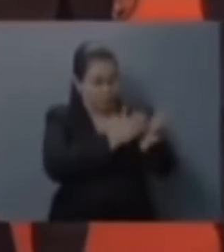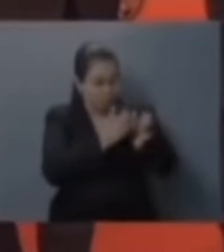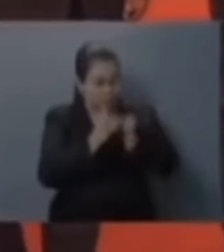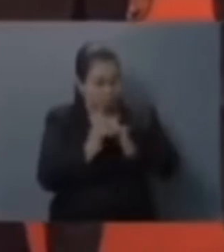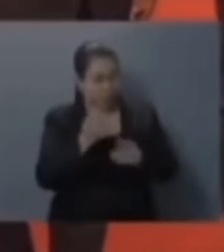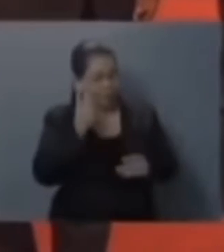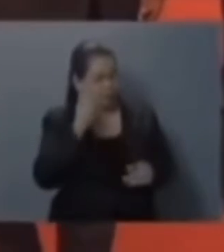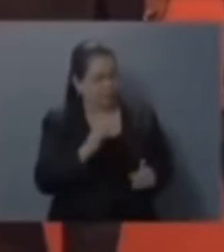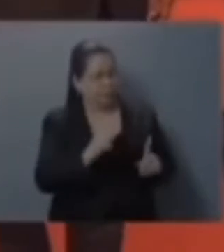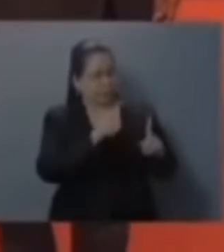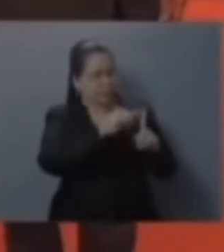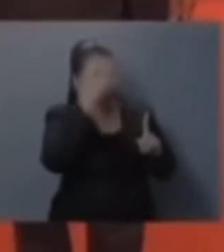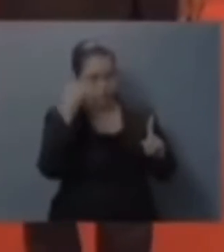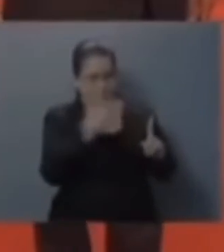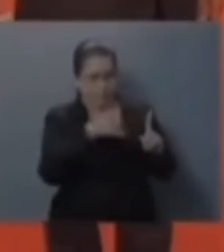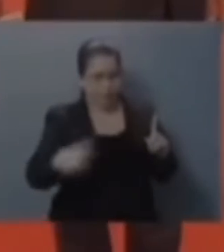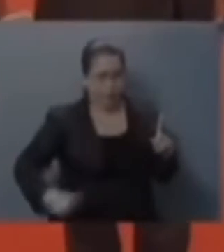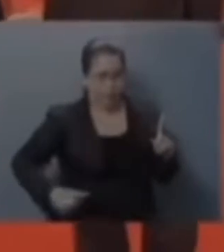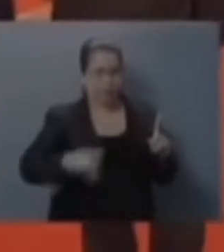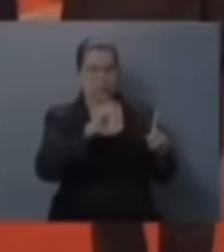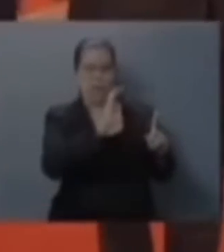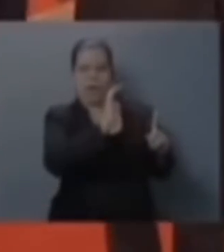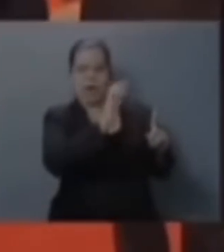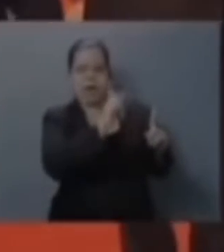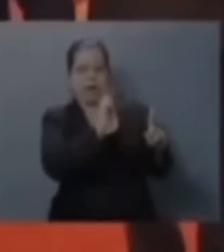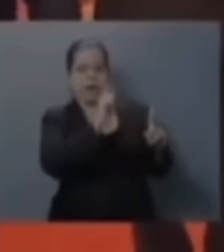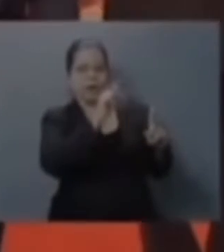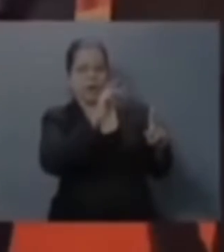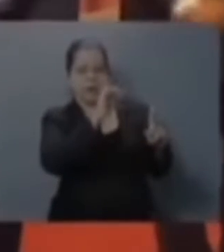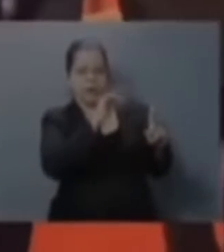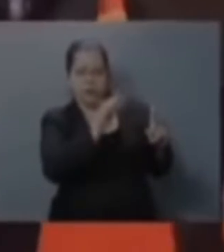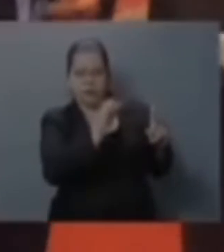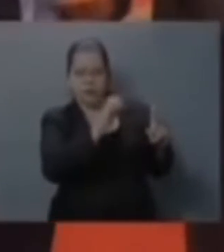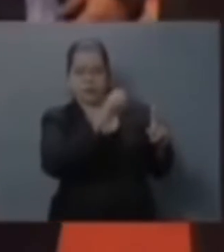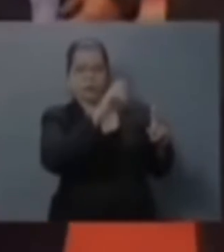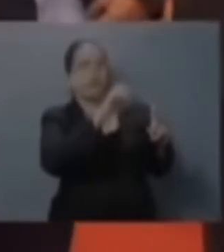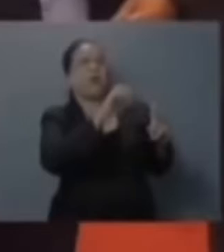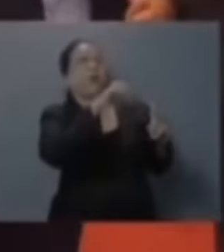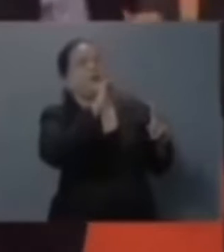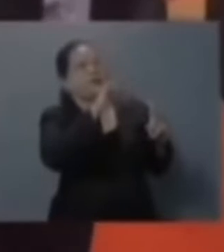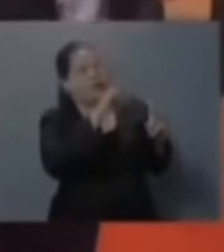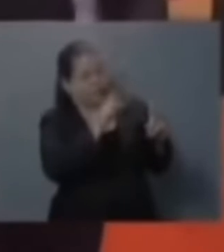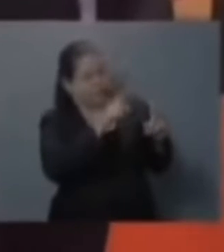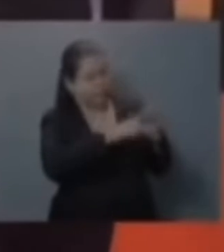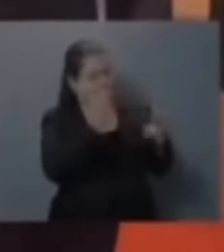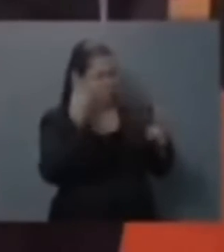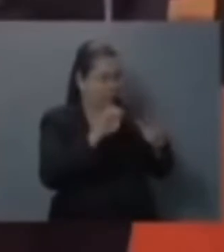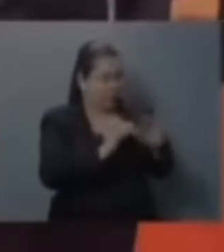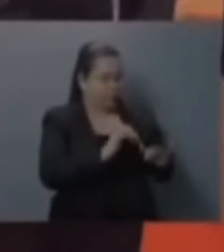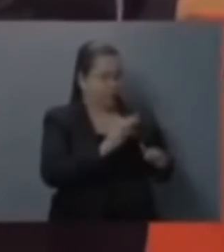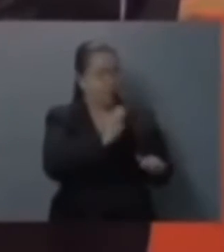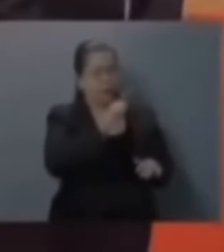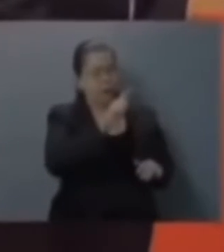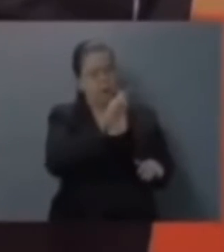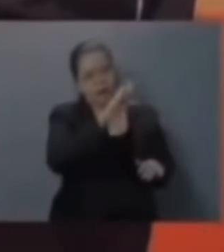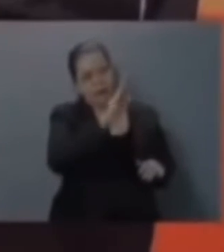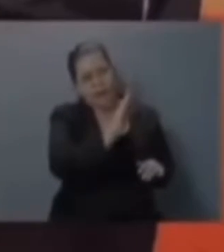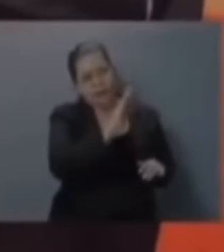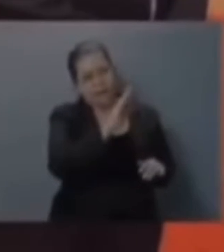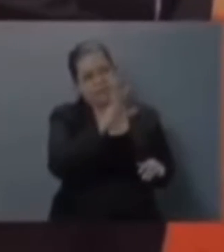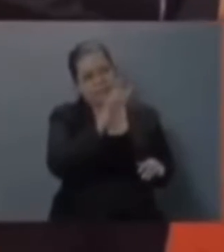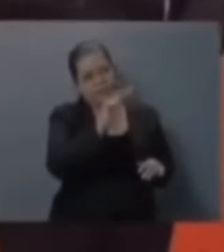siguiente manera: diputada presidenta Catherine Alexia Riva González, diputado secretario Caleb